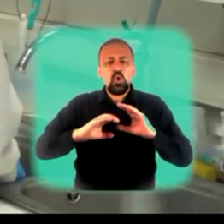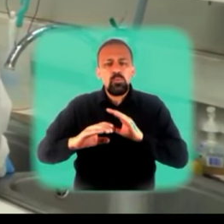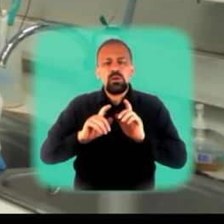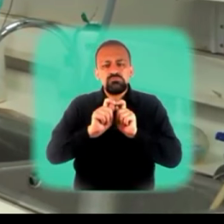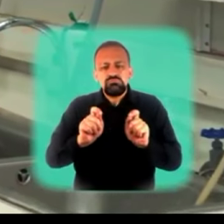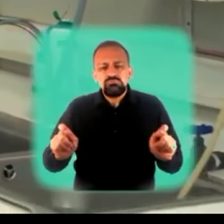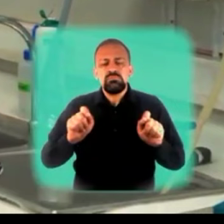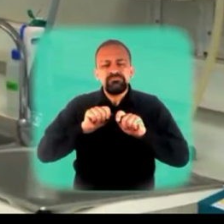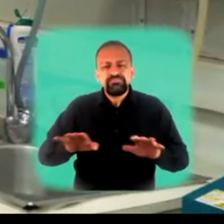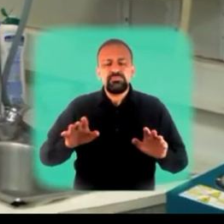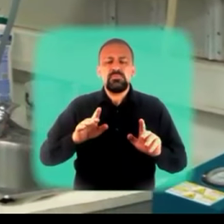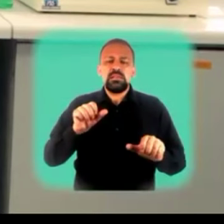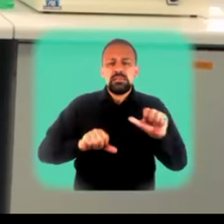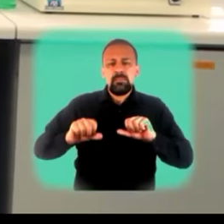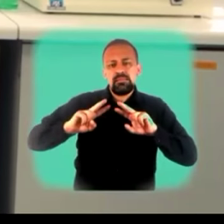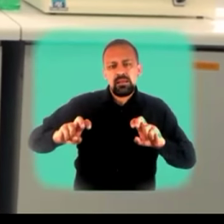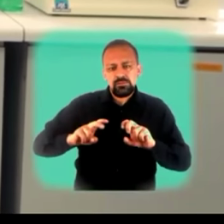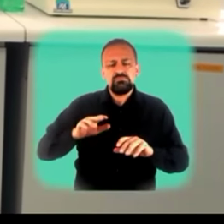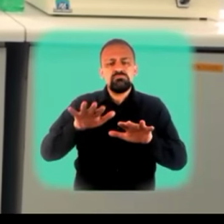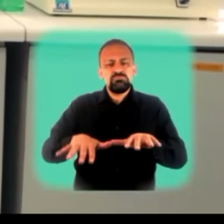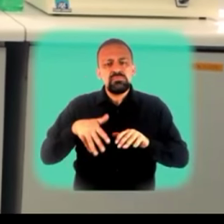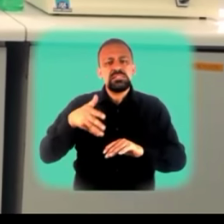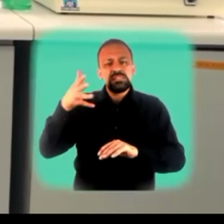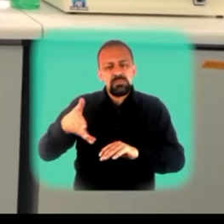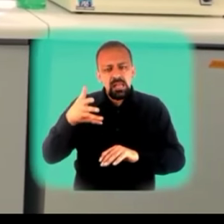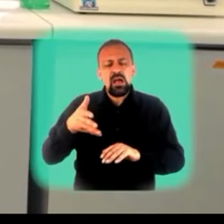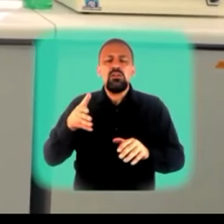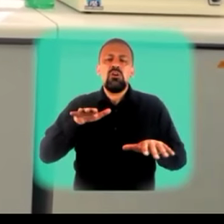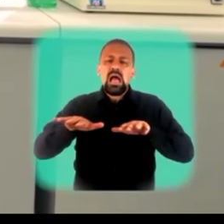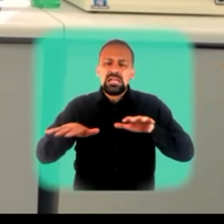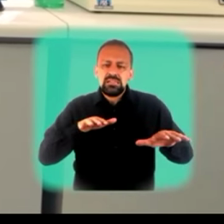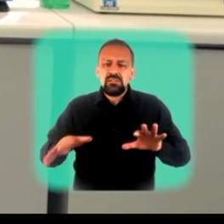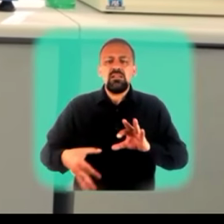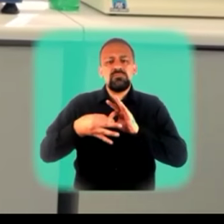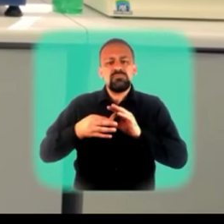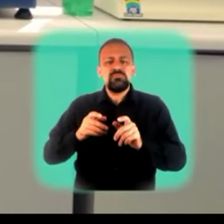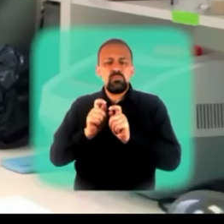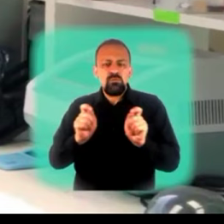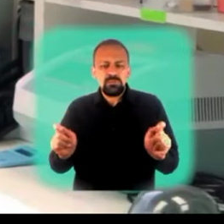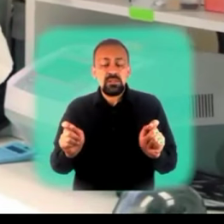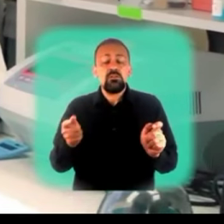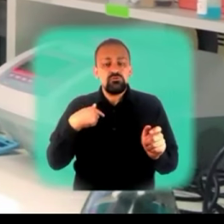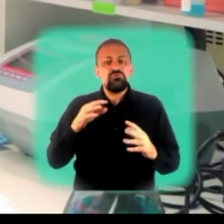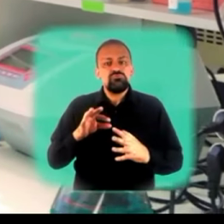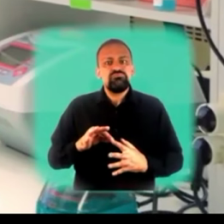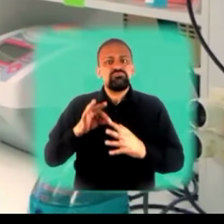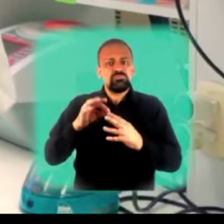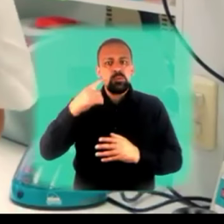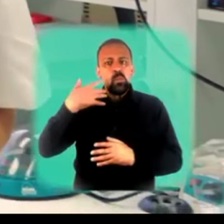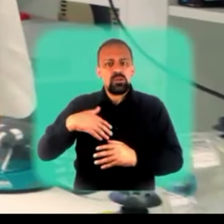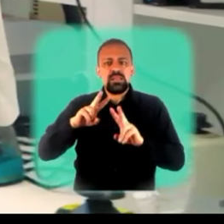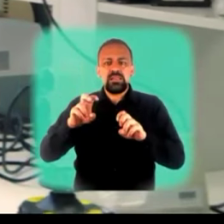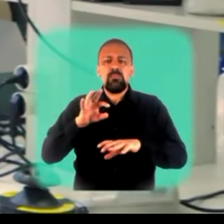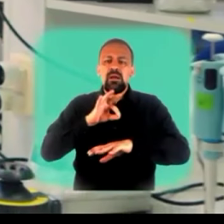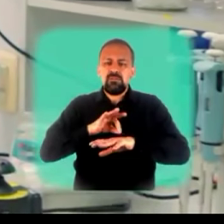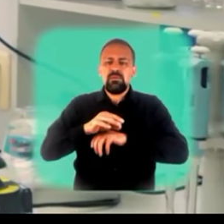de comunicaciones y divulgación científica. Hemos realizado seminarios, eventos y alianzas con medios de comunicación. Nos hemos posicionado como